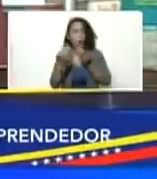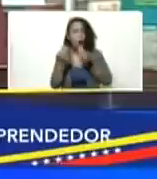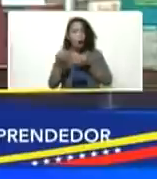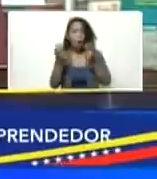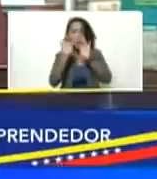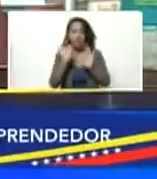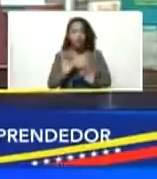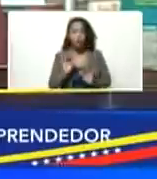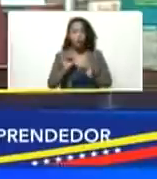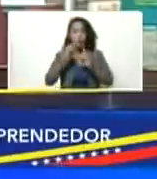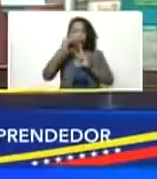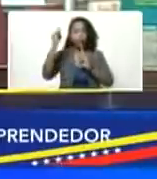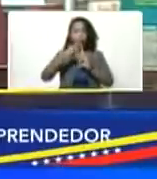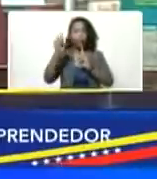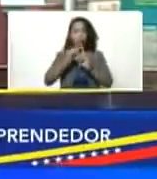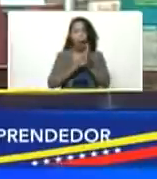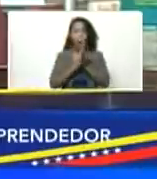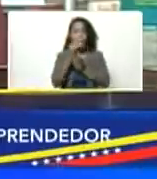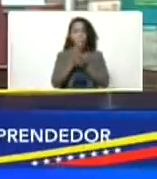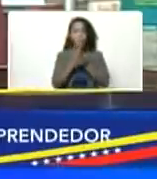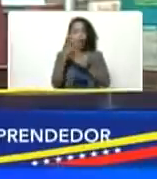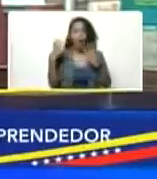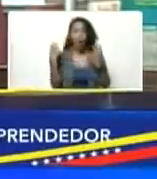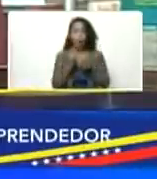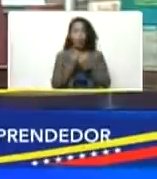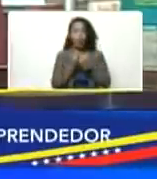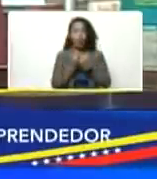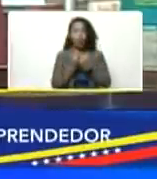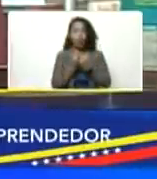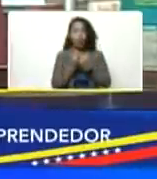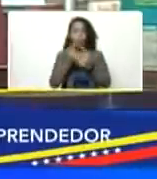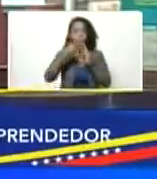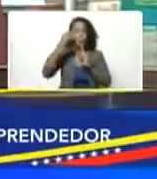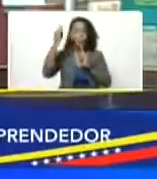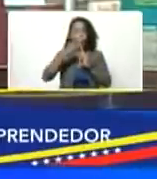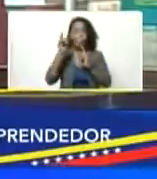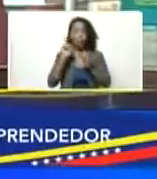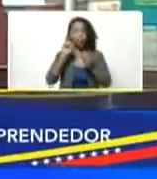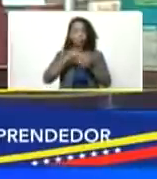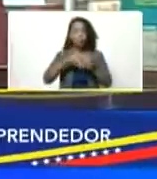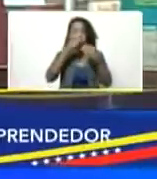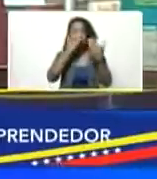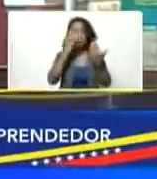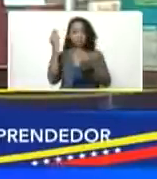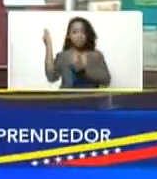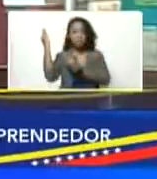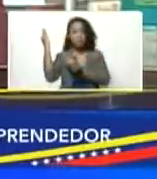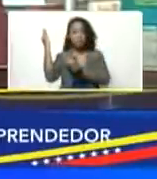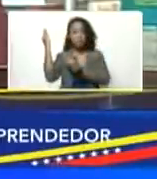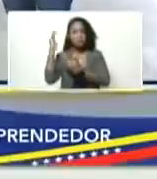la plataforma Emprender Juntos, la plataforma del registro. Adelante.